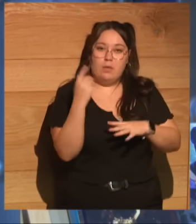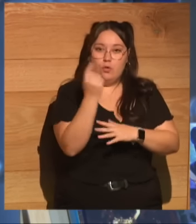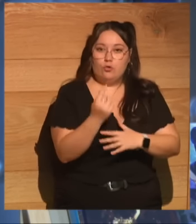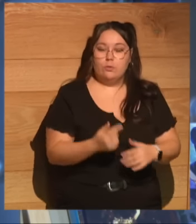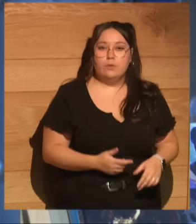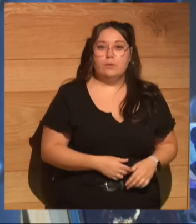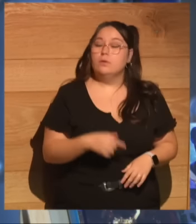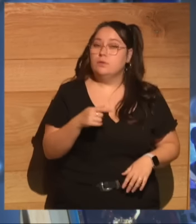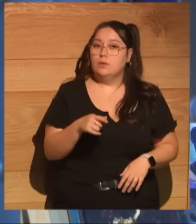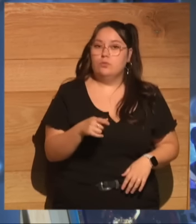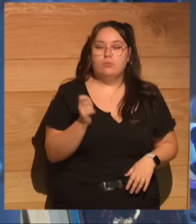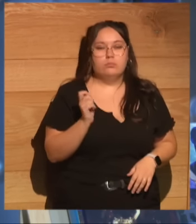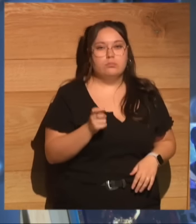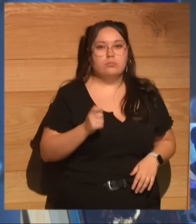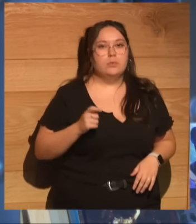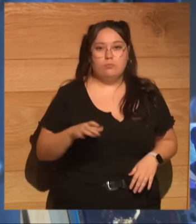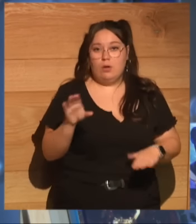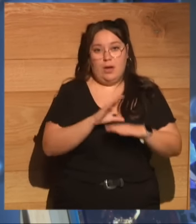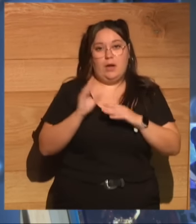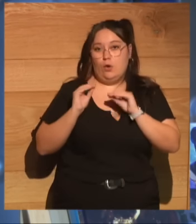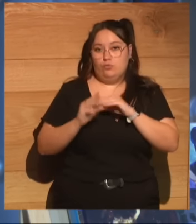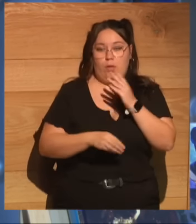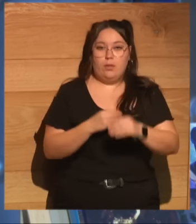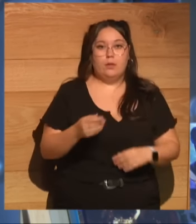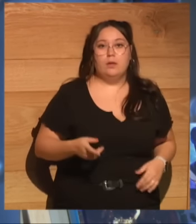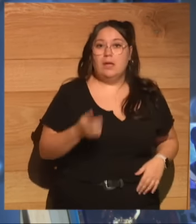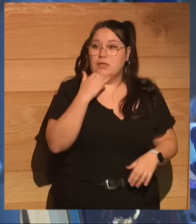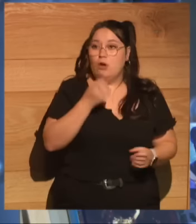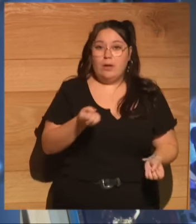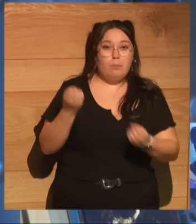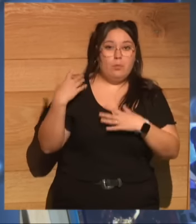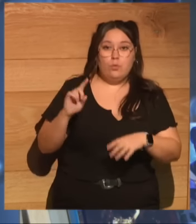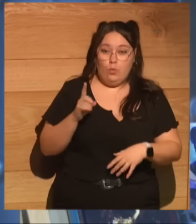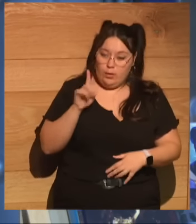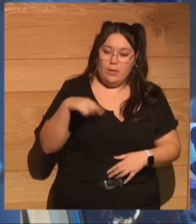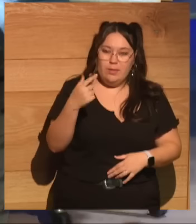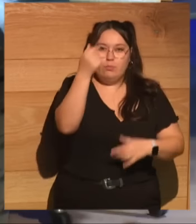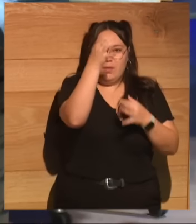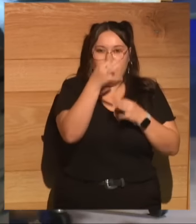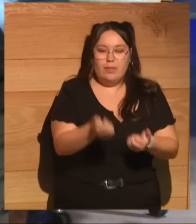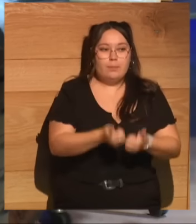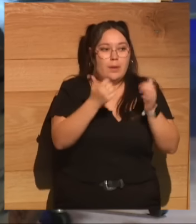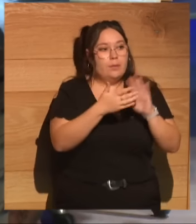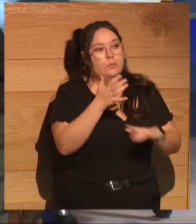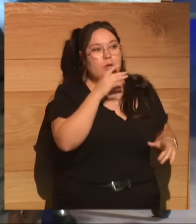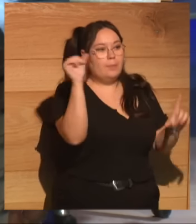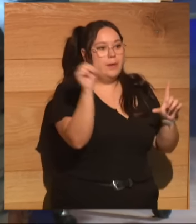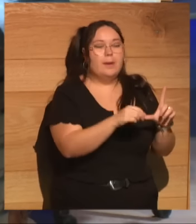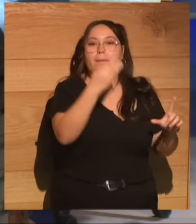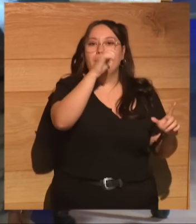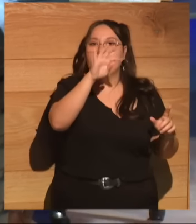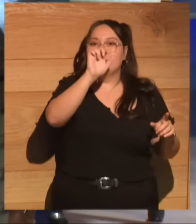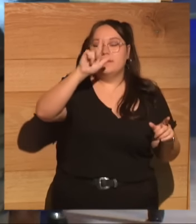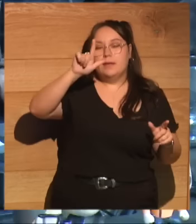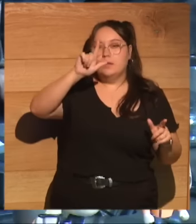eso, por otro lado, es una constante en su carrera. No es algo que dejaría atrás, sino que simplemente perfeccionaría. Bueno, Beetlejuice, venga, anda.